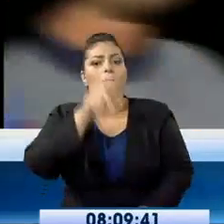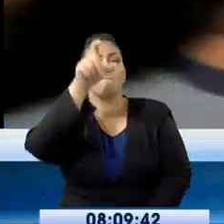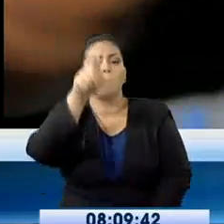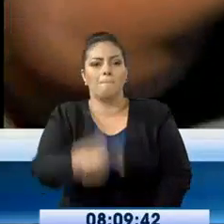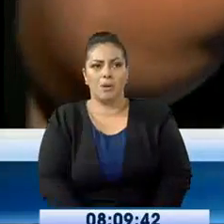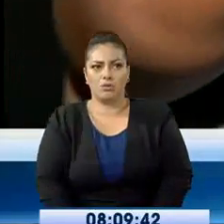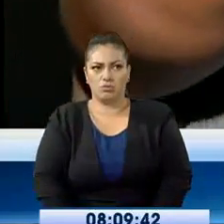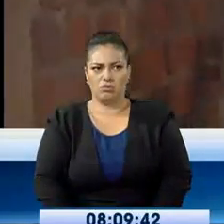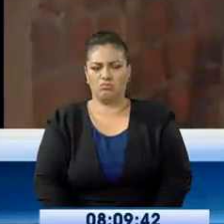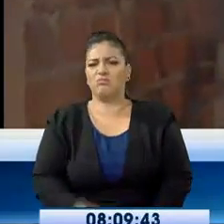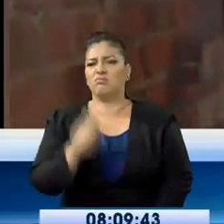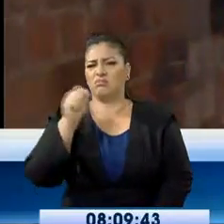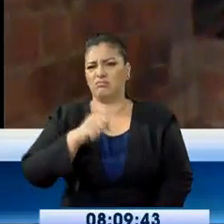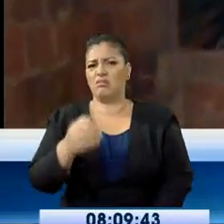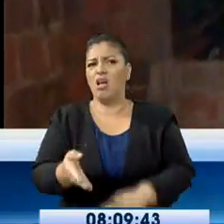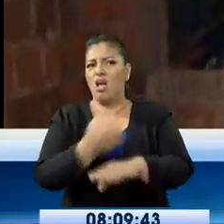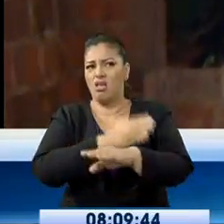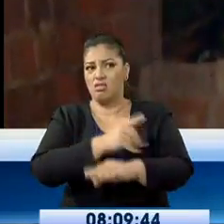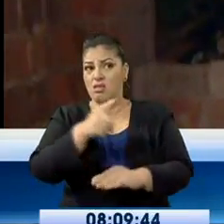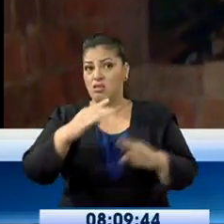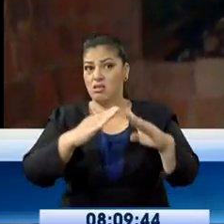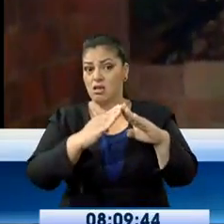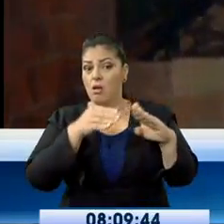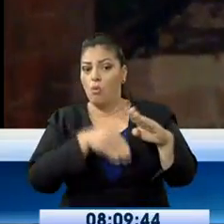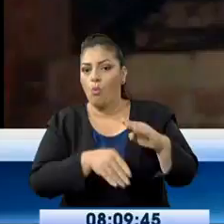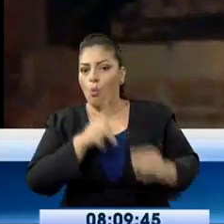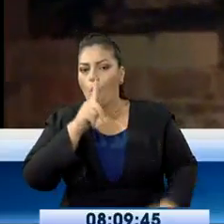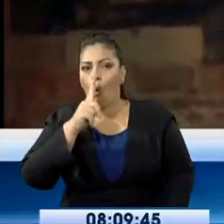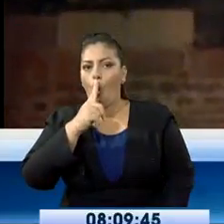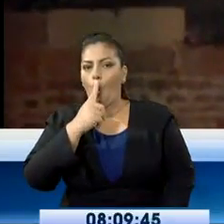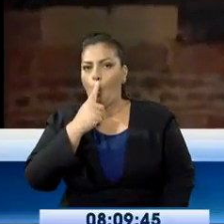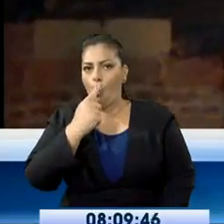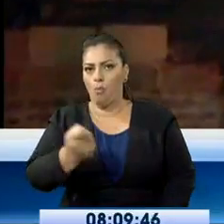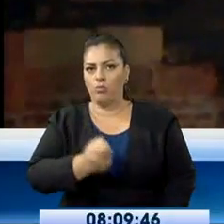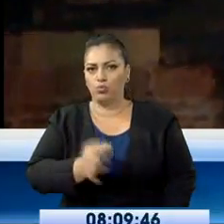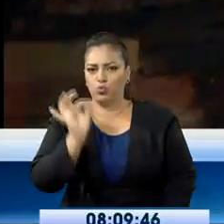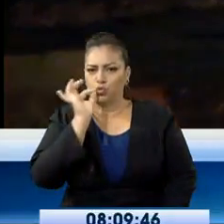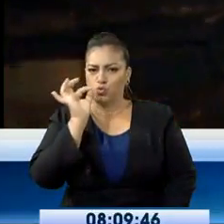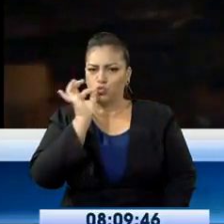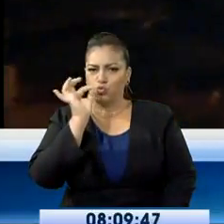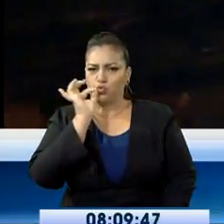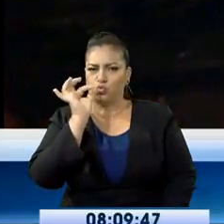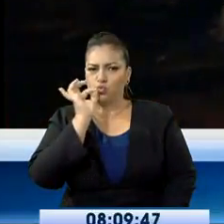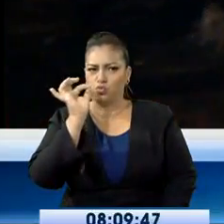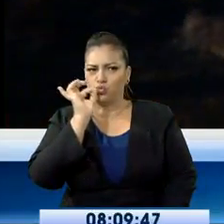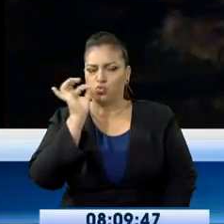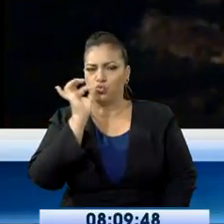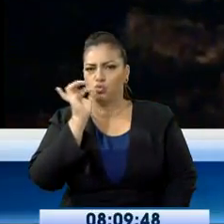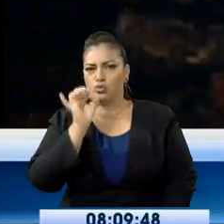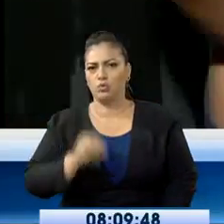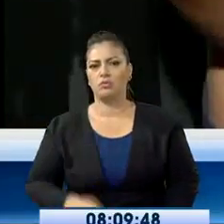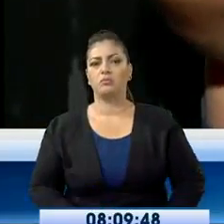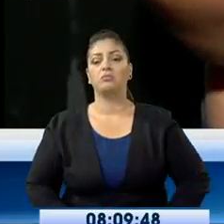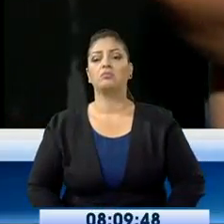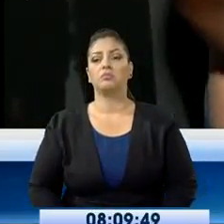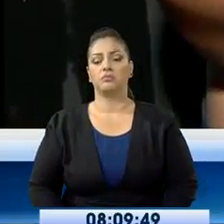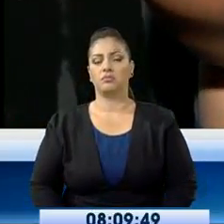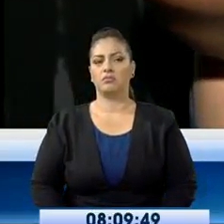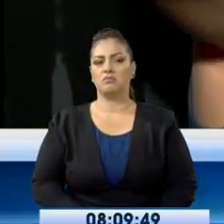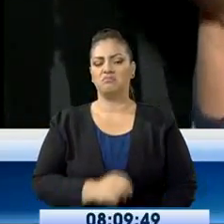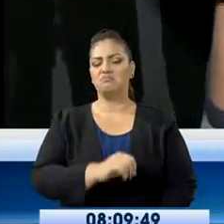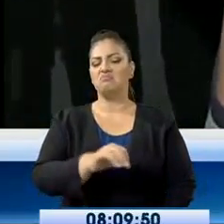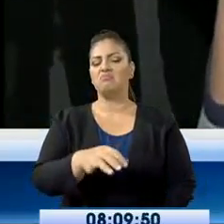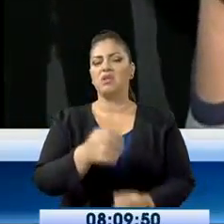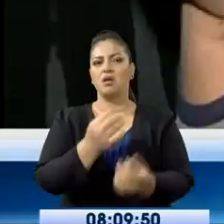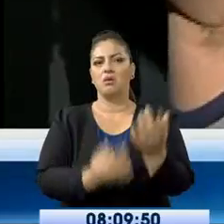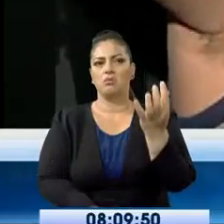un fumón ahí. Ahí hay un fumón. Esa casa casi no valía nada. Ese man ha dejado el fuego encendido, según los vecinos que están diciendo. El fuego lo ha dejado encendido